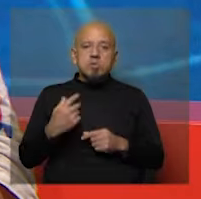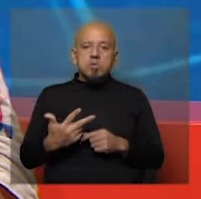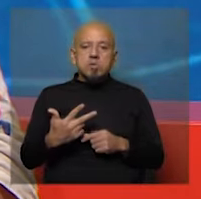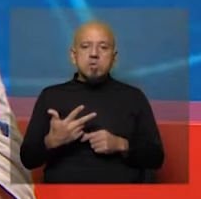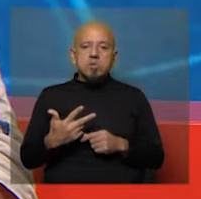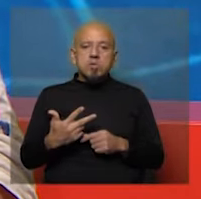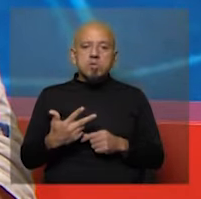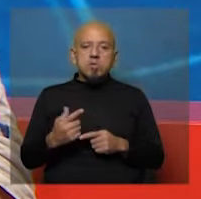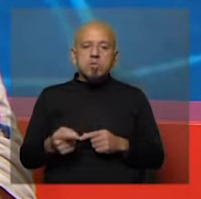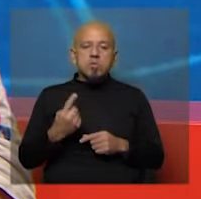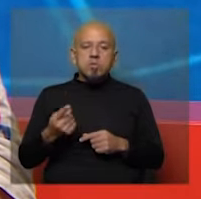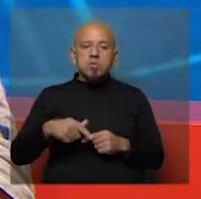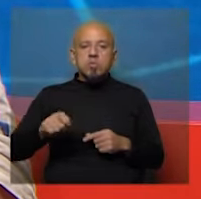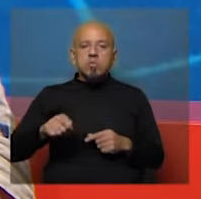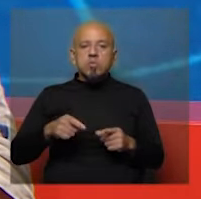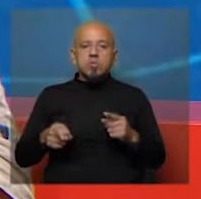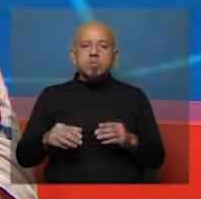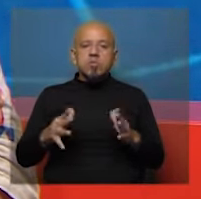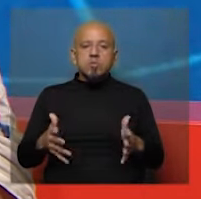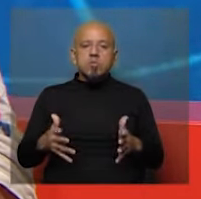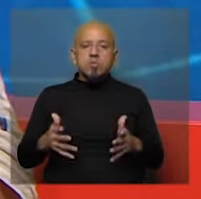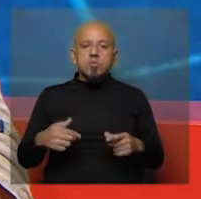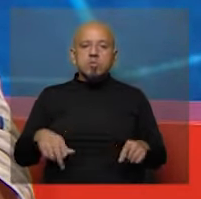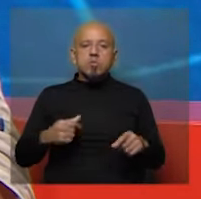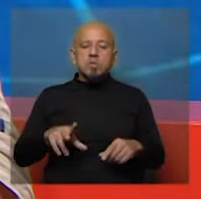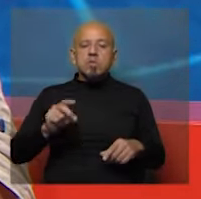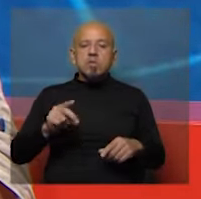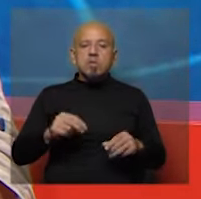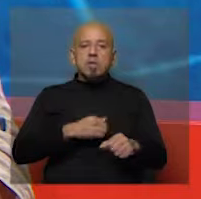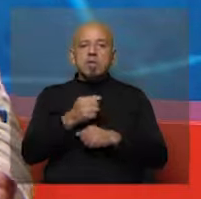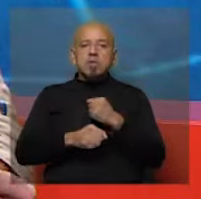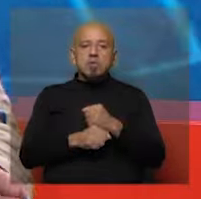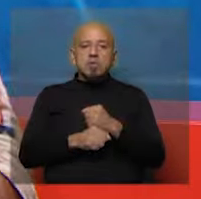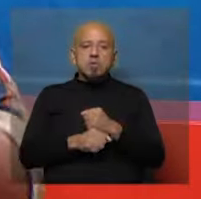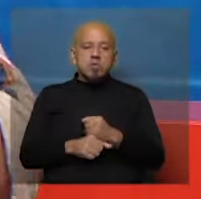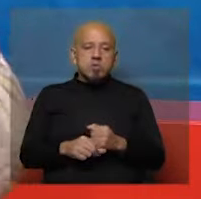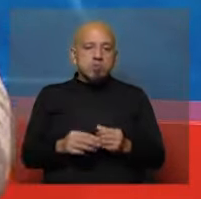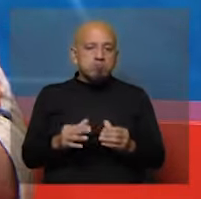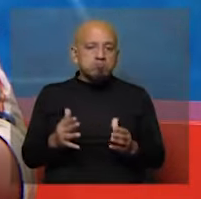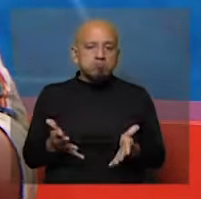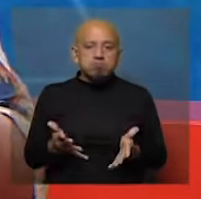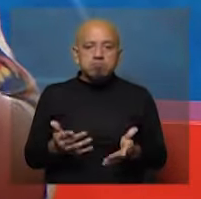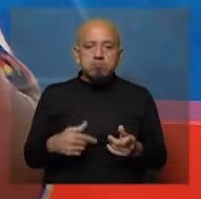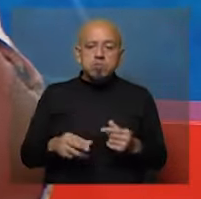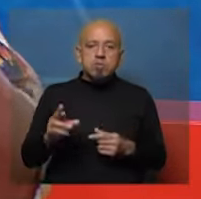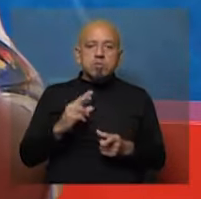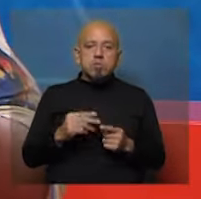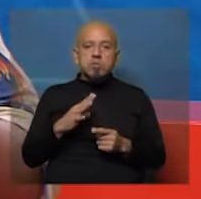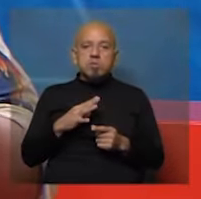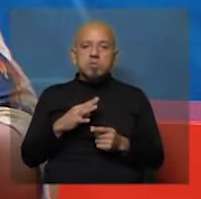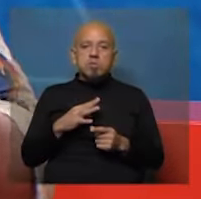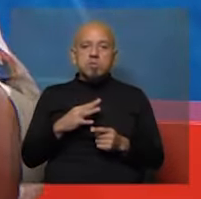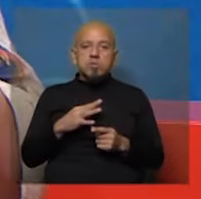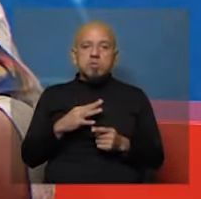llegar a tener un juzgado multimateria por departamento en 30 años Esa es la respuesta que el sistema